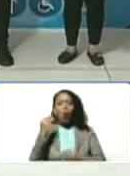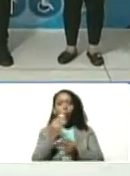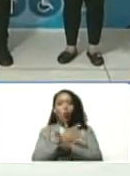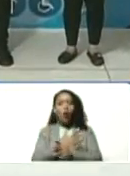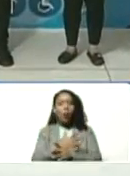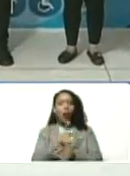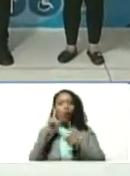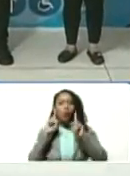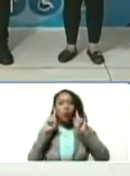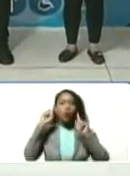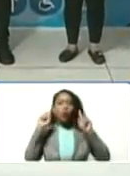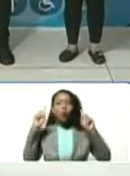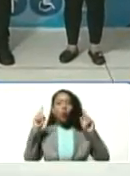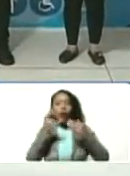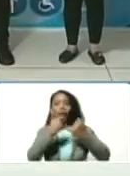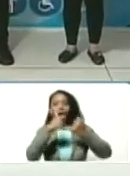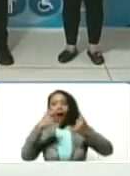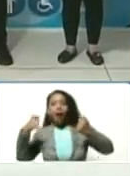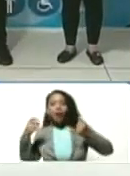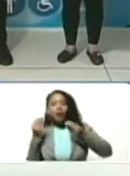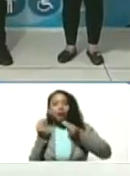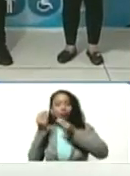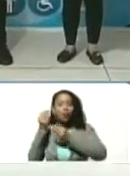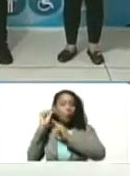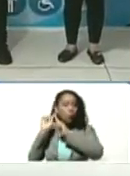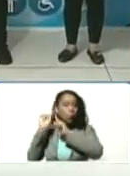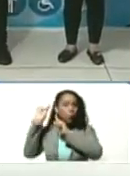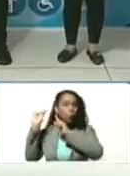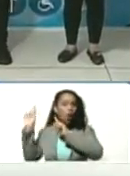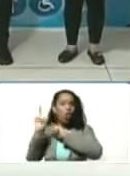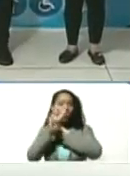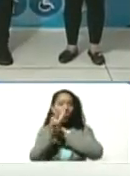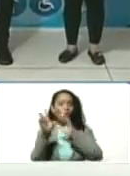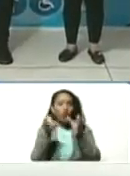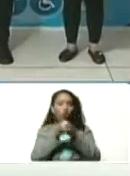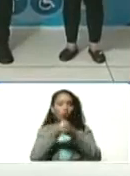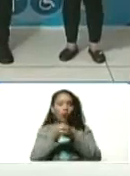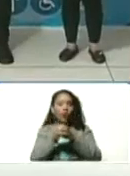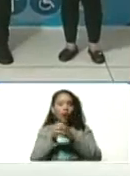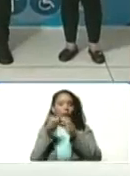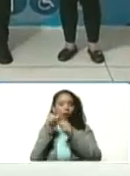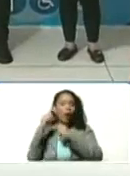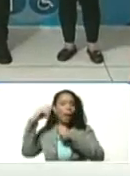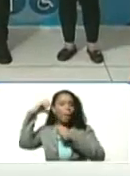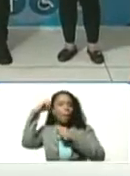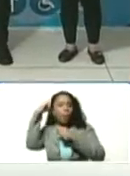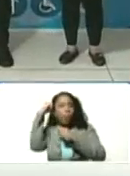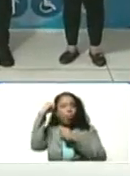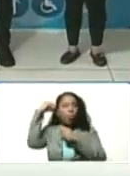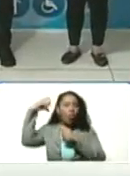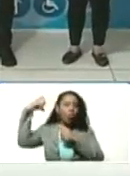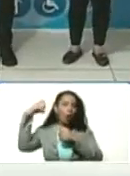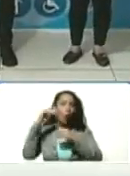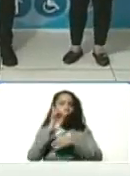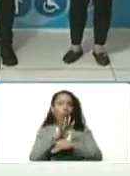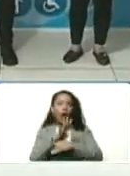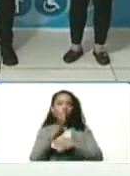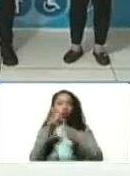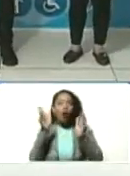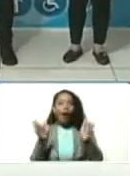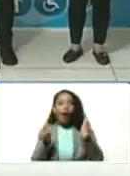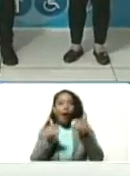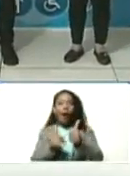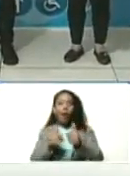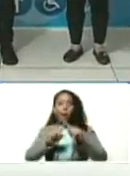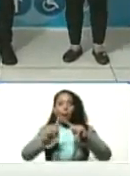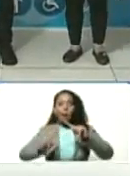calibrar los dispositivos auditivos, dos kits de toma de impresión, cuatro cajas de electrodos,